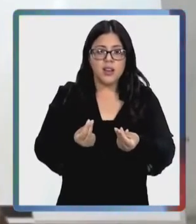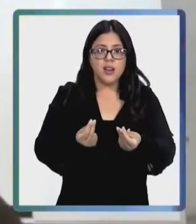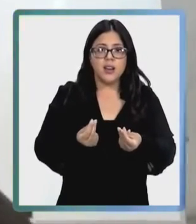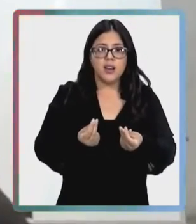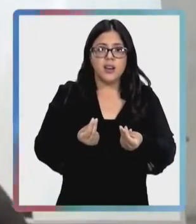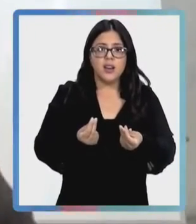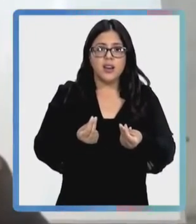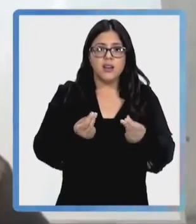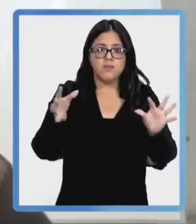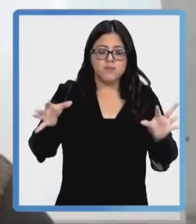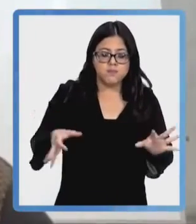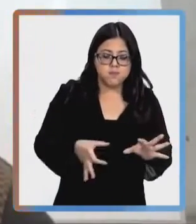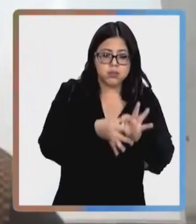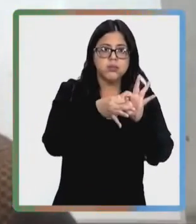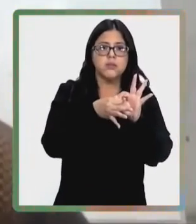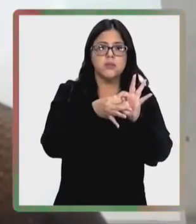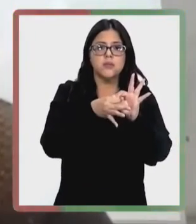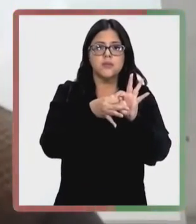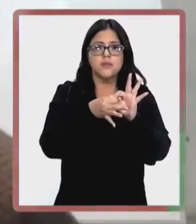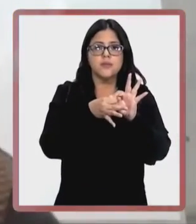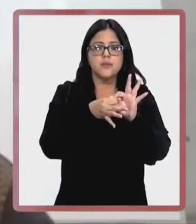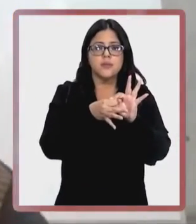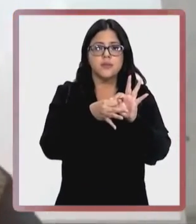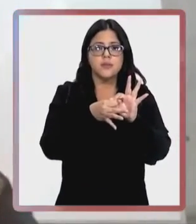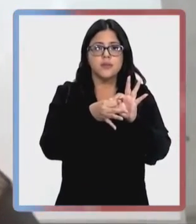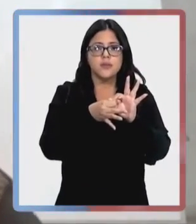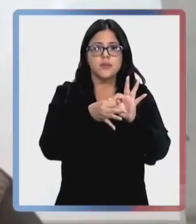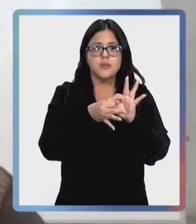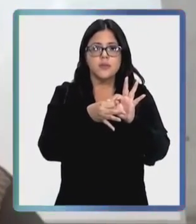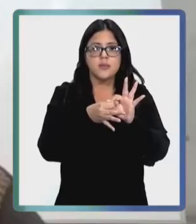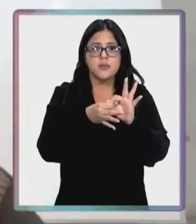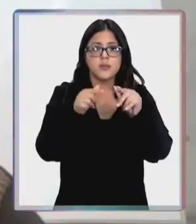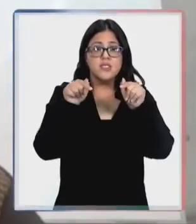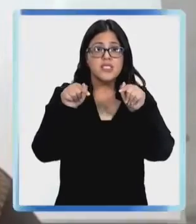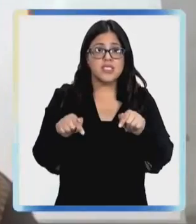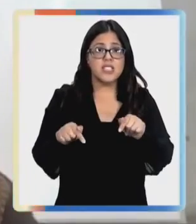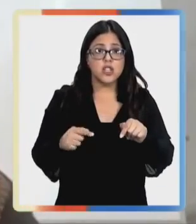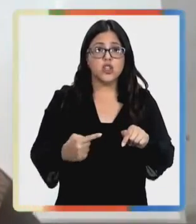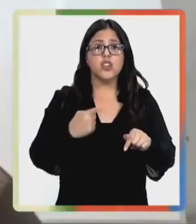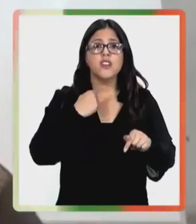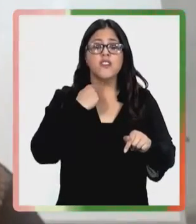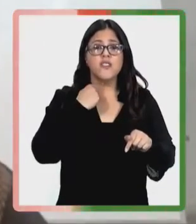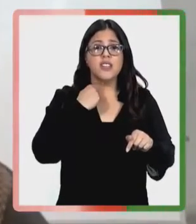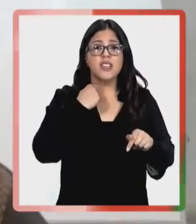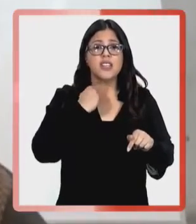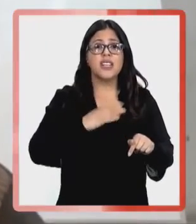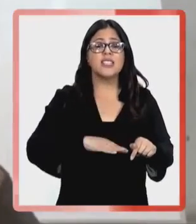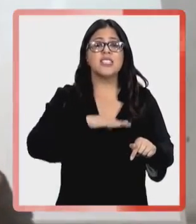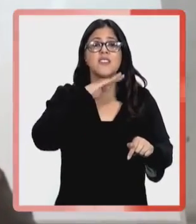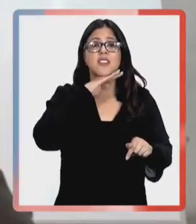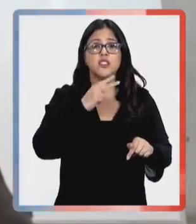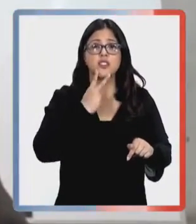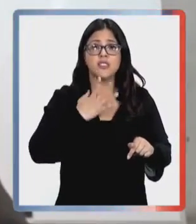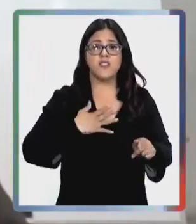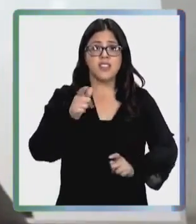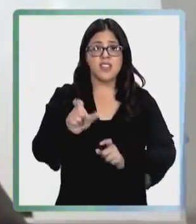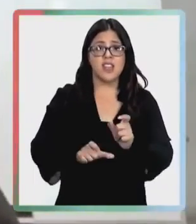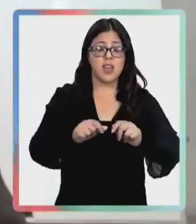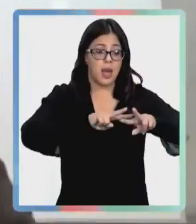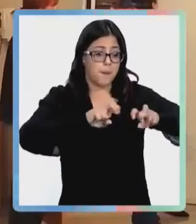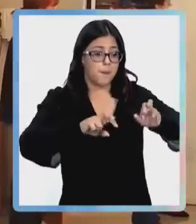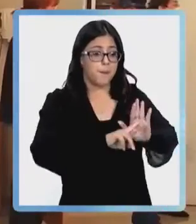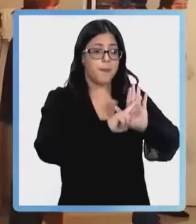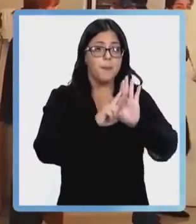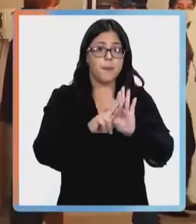financiero objetivo está mediado por el estrés subjetivo, y este influye en la satisfacción de vida de las